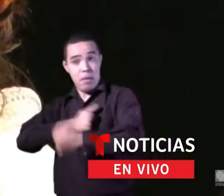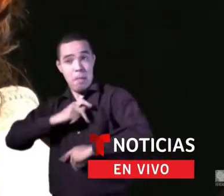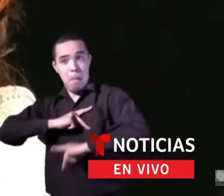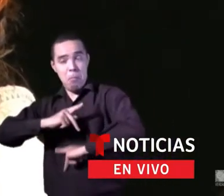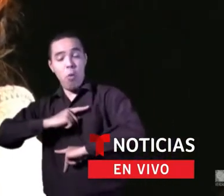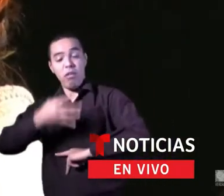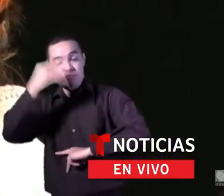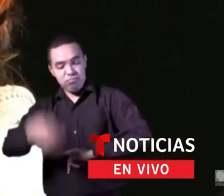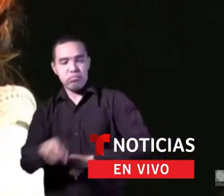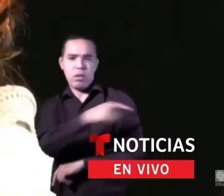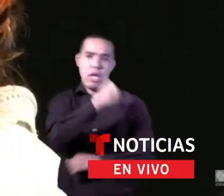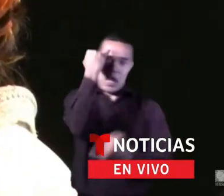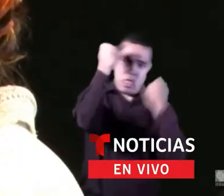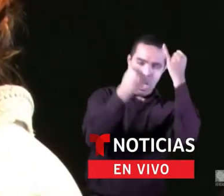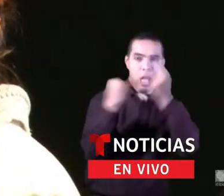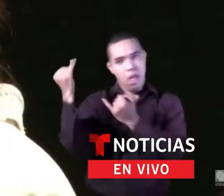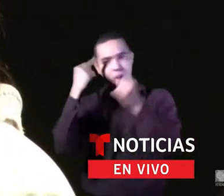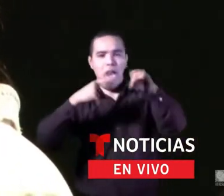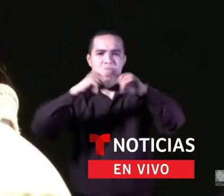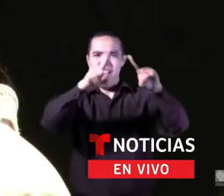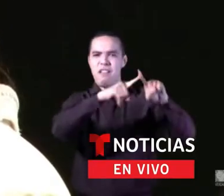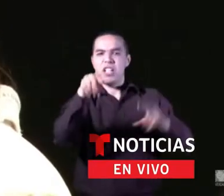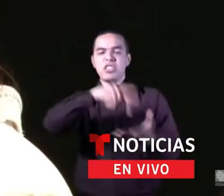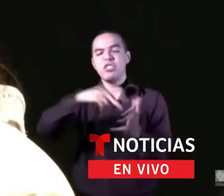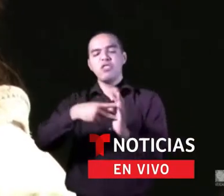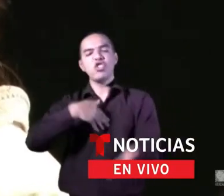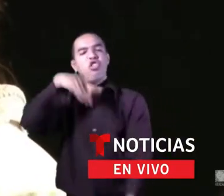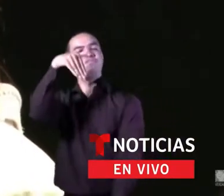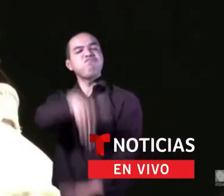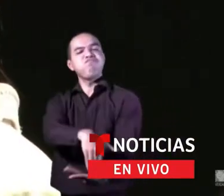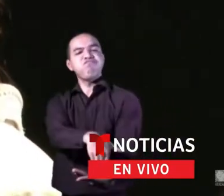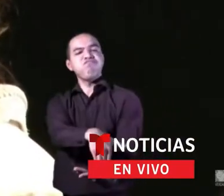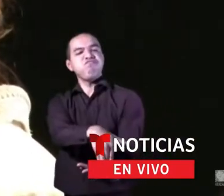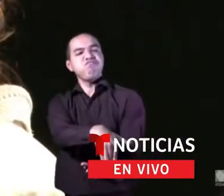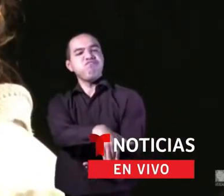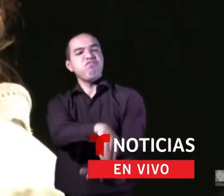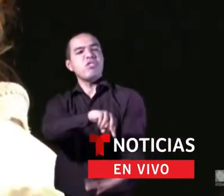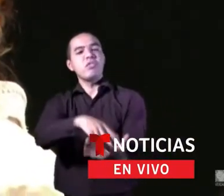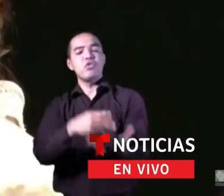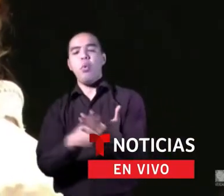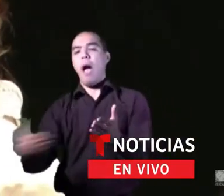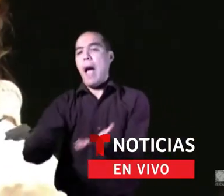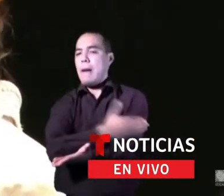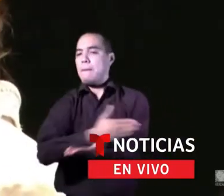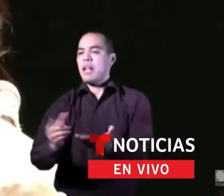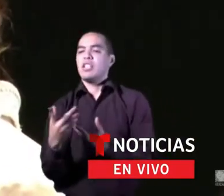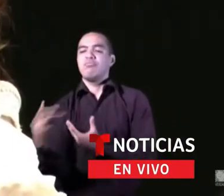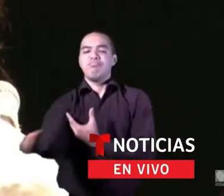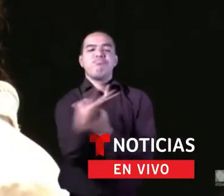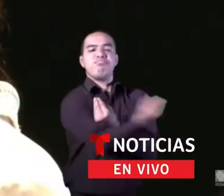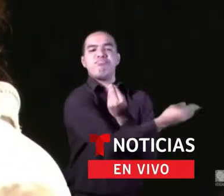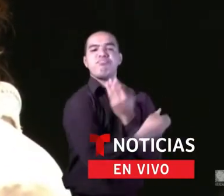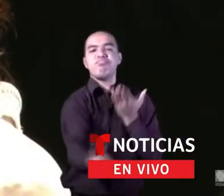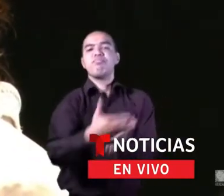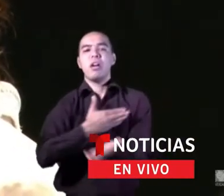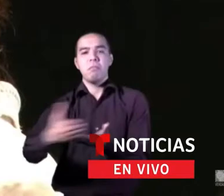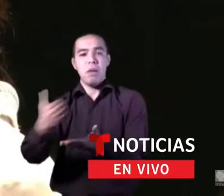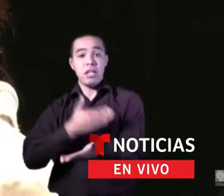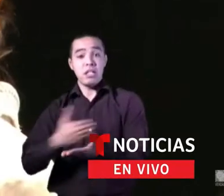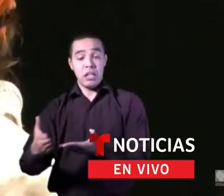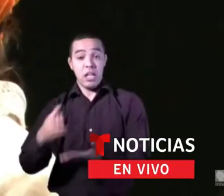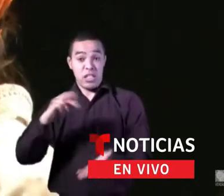estas nos llevan a asumir posiciones fundamentalistas que nos aíslan y nos impiden ampliar nuestro análisis al